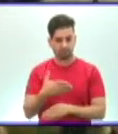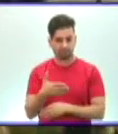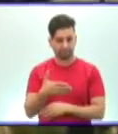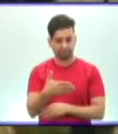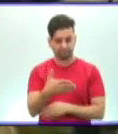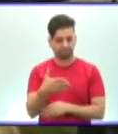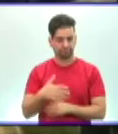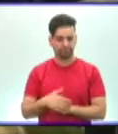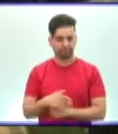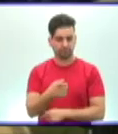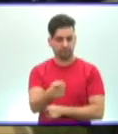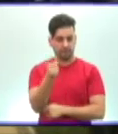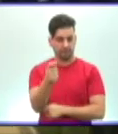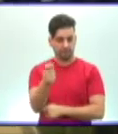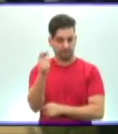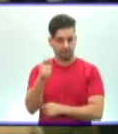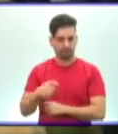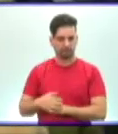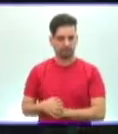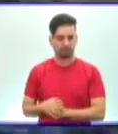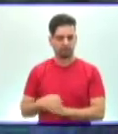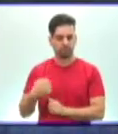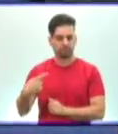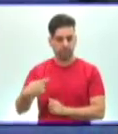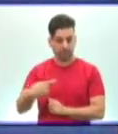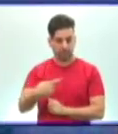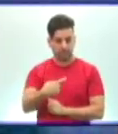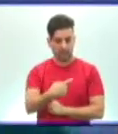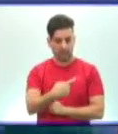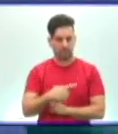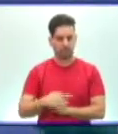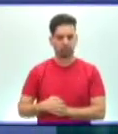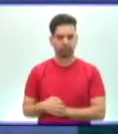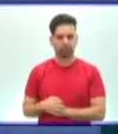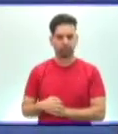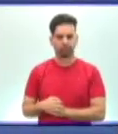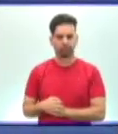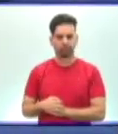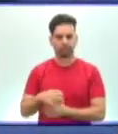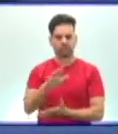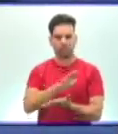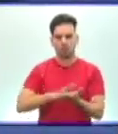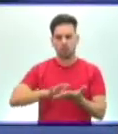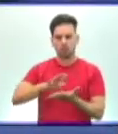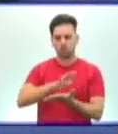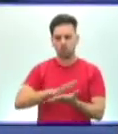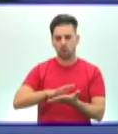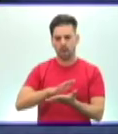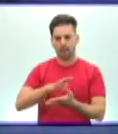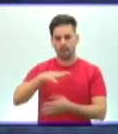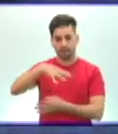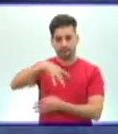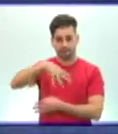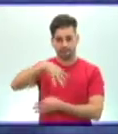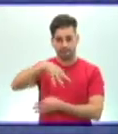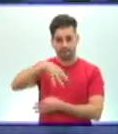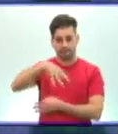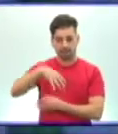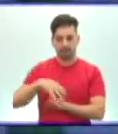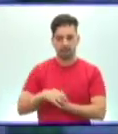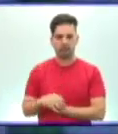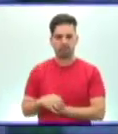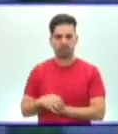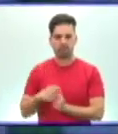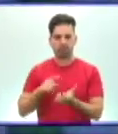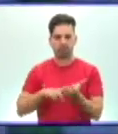desarrollo agrícola o de la camaronicultura. Estos lugares son de La Coloma en Pinar del Río, a Majana